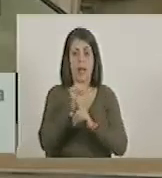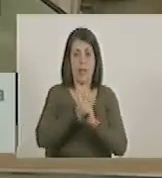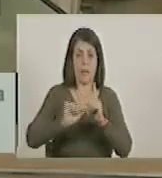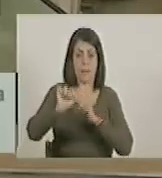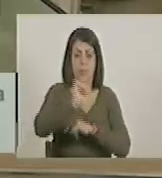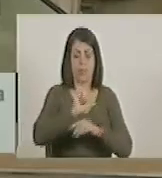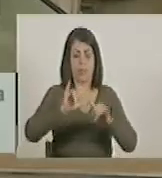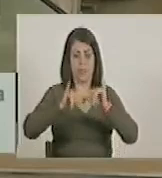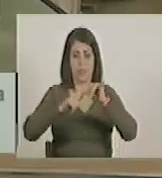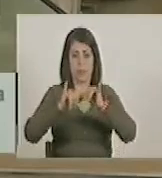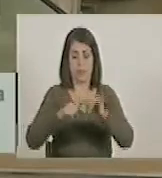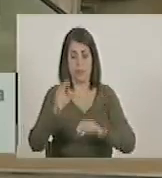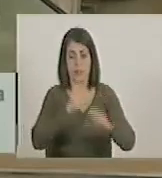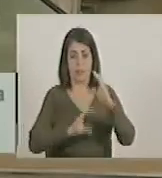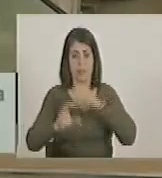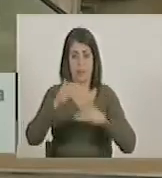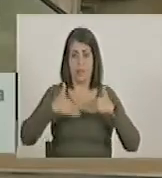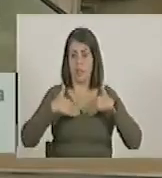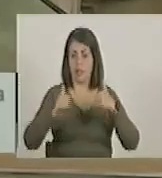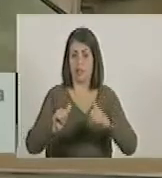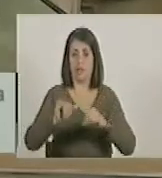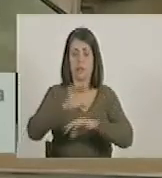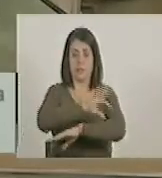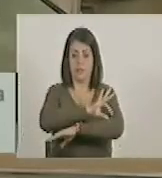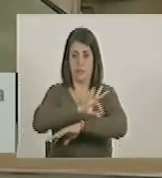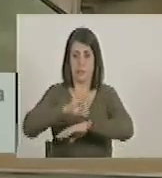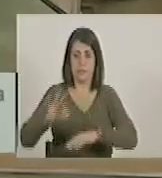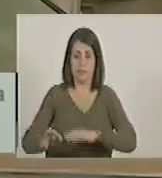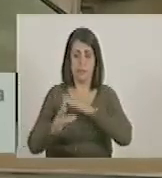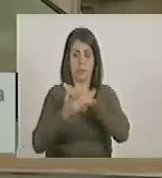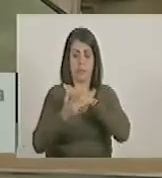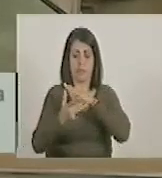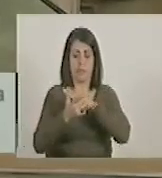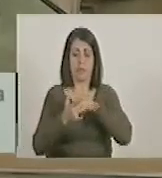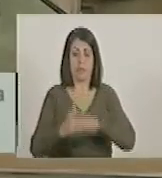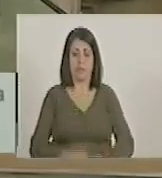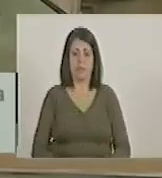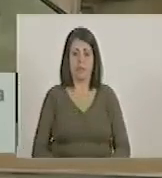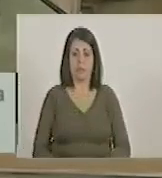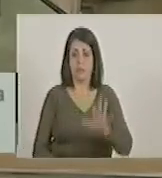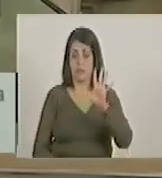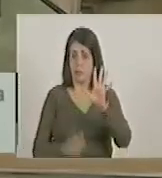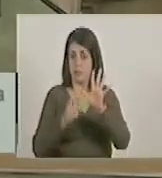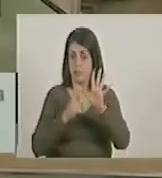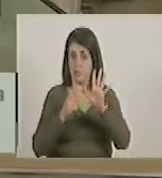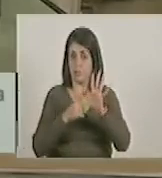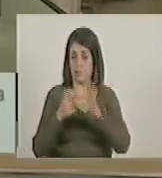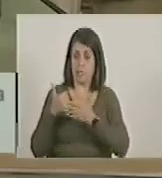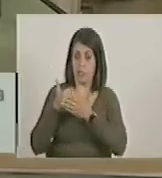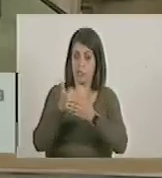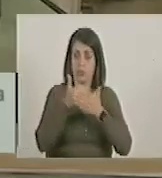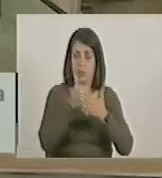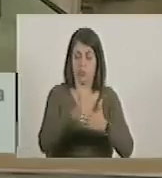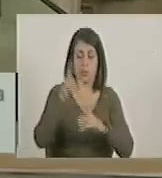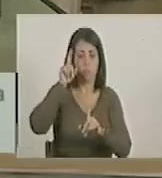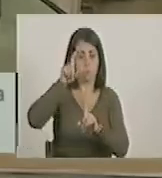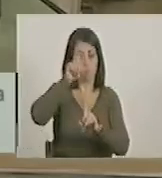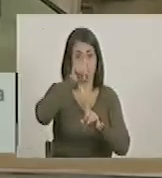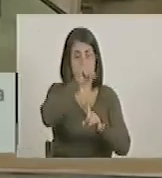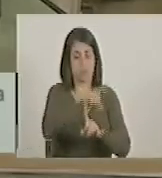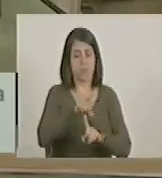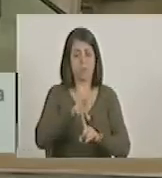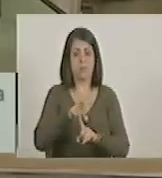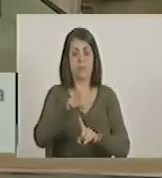ambiente, ingeniería, ciencias de la salud, arquitectura y tecnología. 5. Brindar formación permanente a